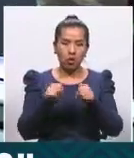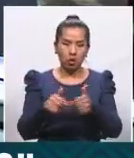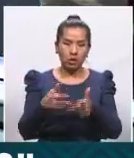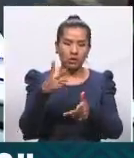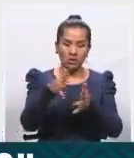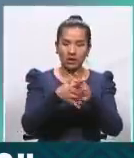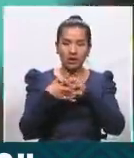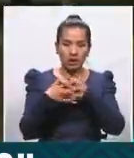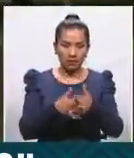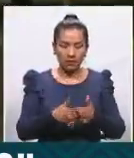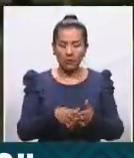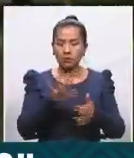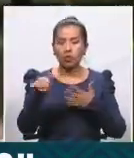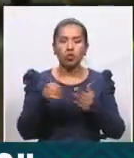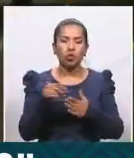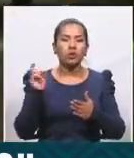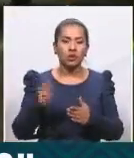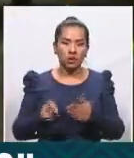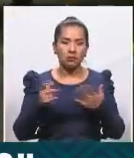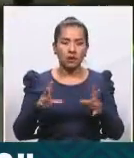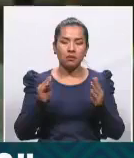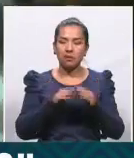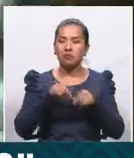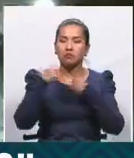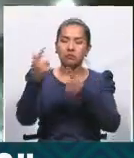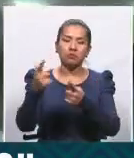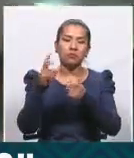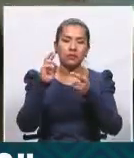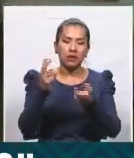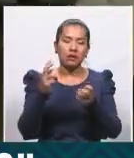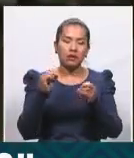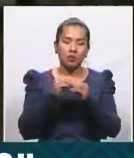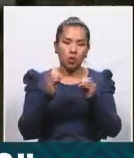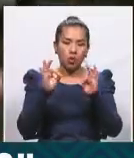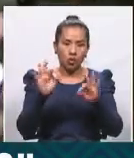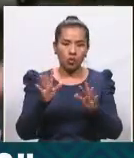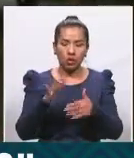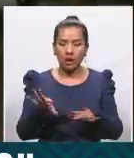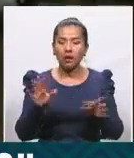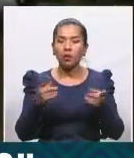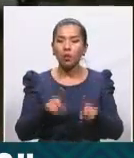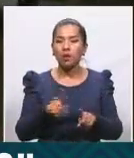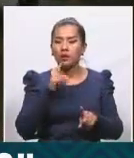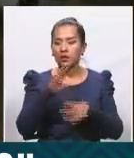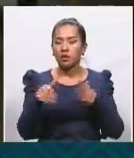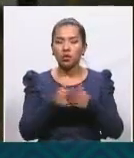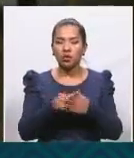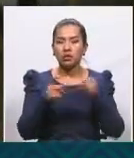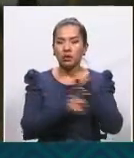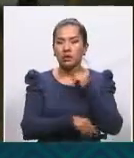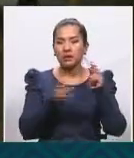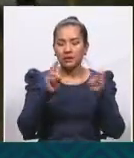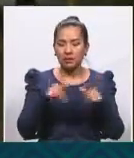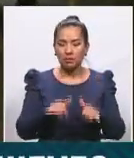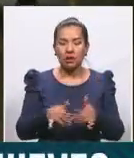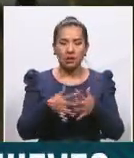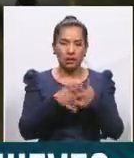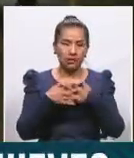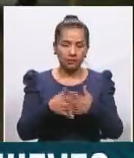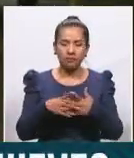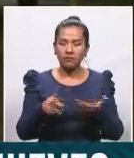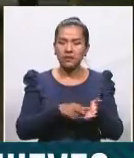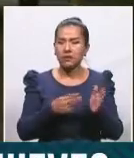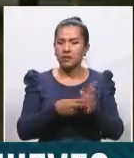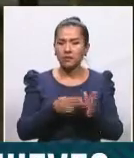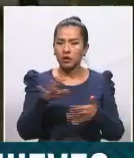Unidos, este deberá regresar a su país de origen una vez cumplida la sentencia acá en los Estados Unidos. Es